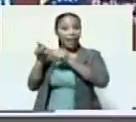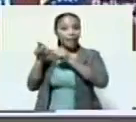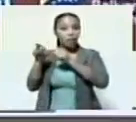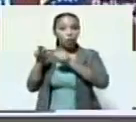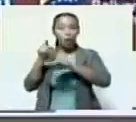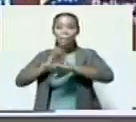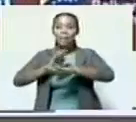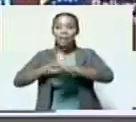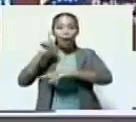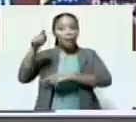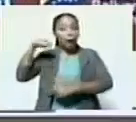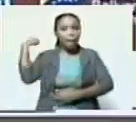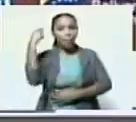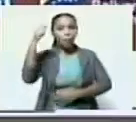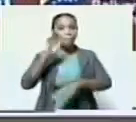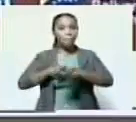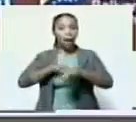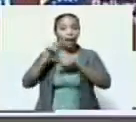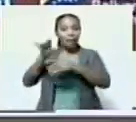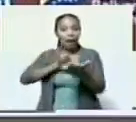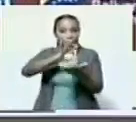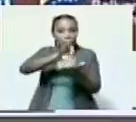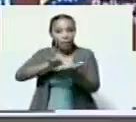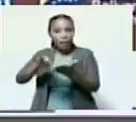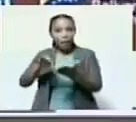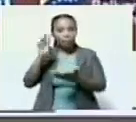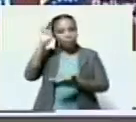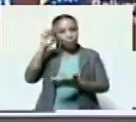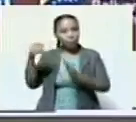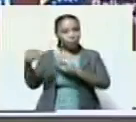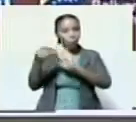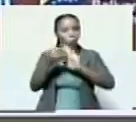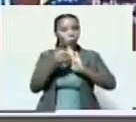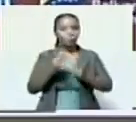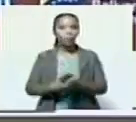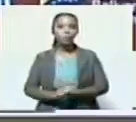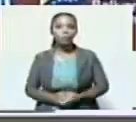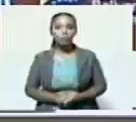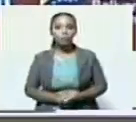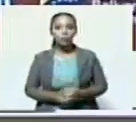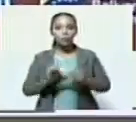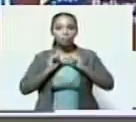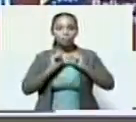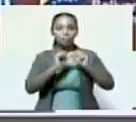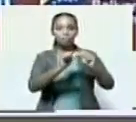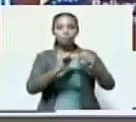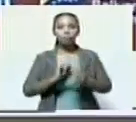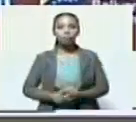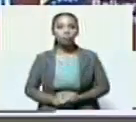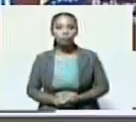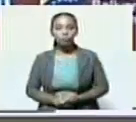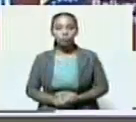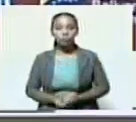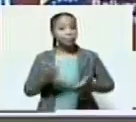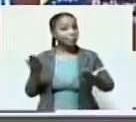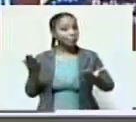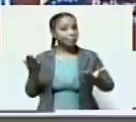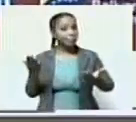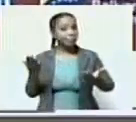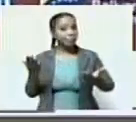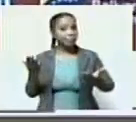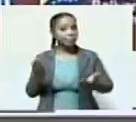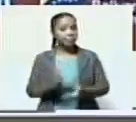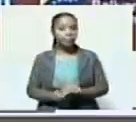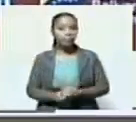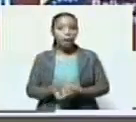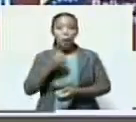ocurre en Apure es parte de esa misma estrategia de asedio permanente. Y,